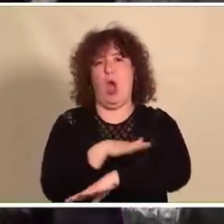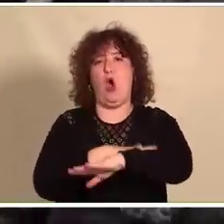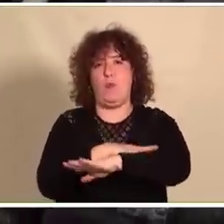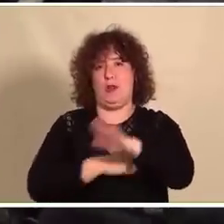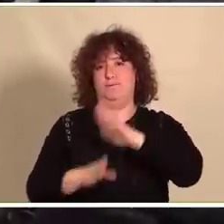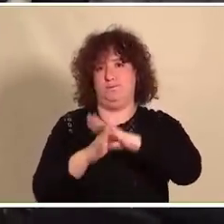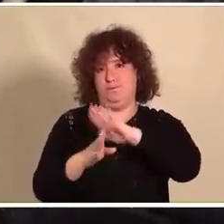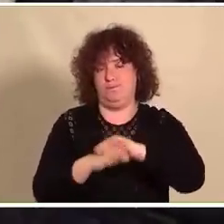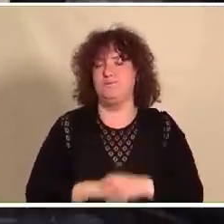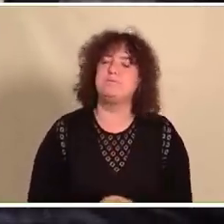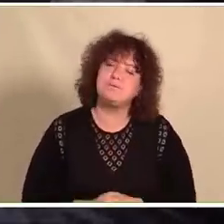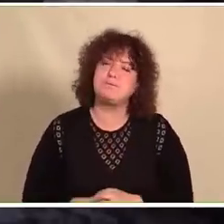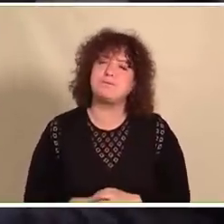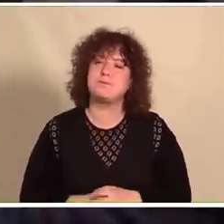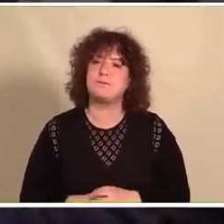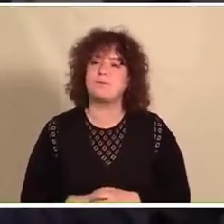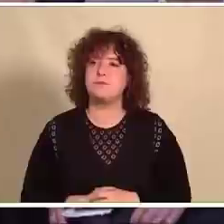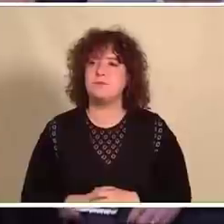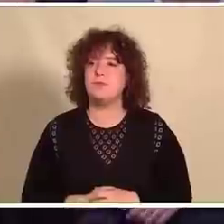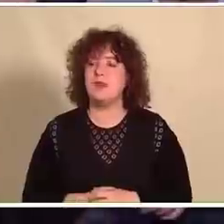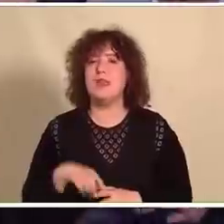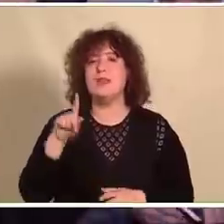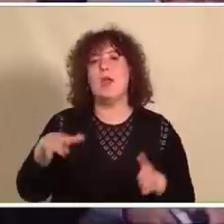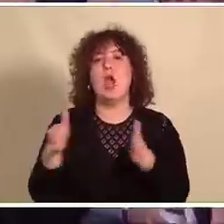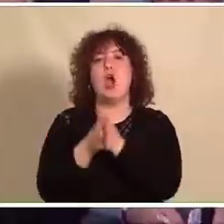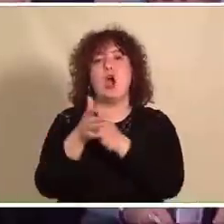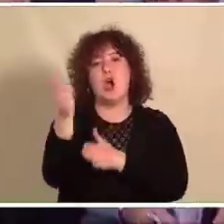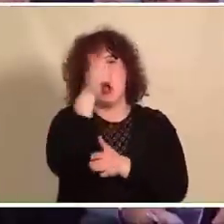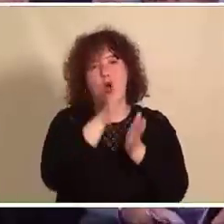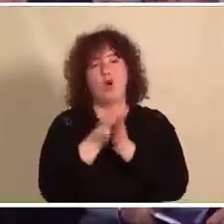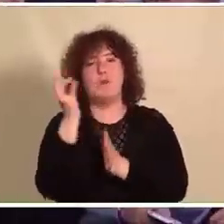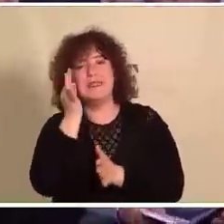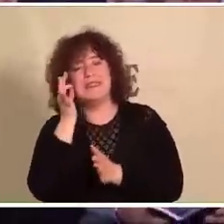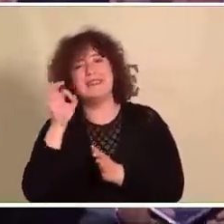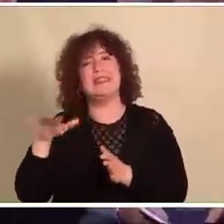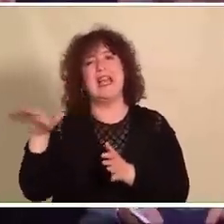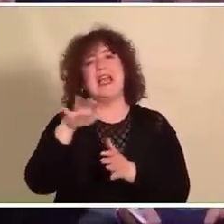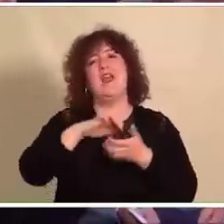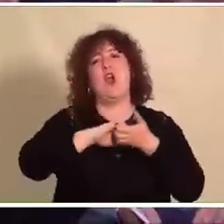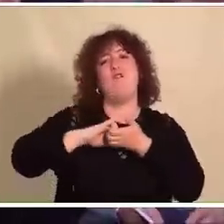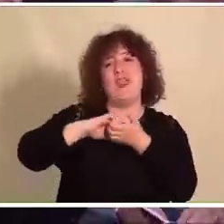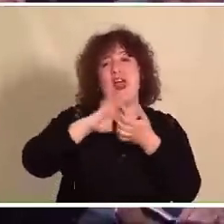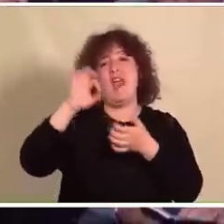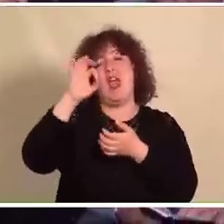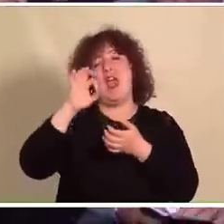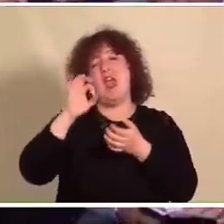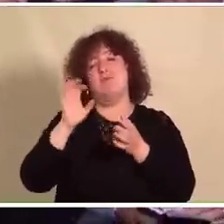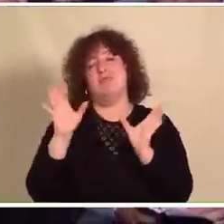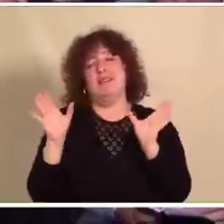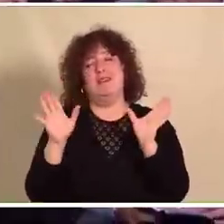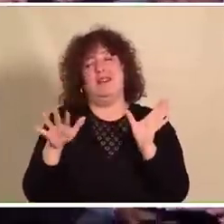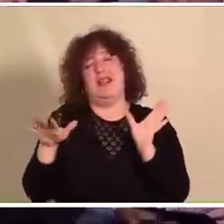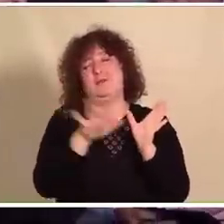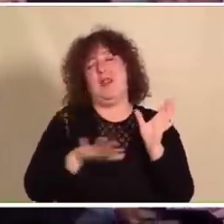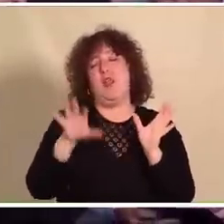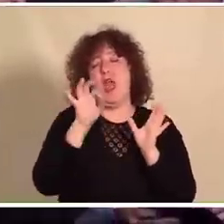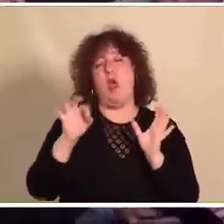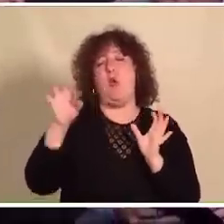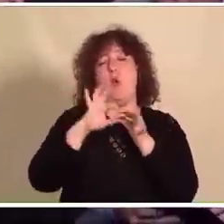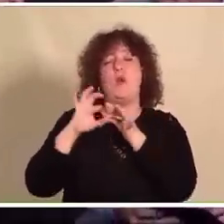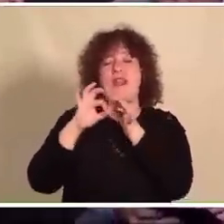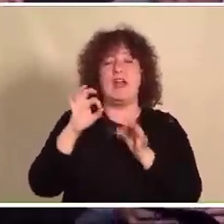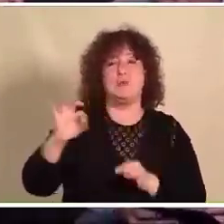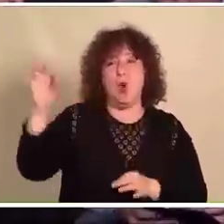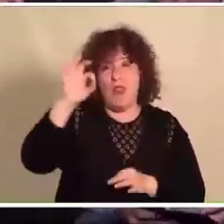y también bienvenidas los compañeros y las compañeras del espacio confederal de unidas podemos representantes de izquierda